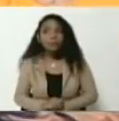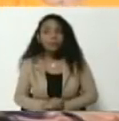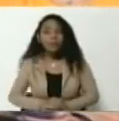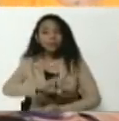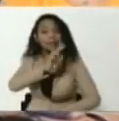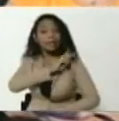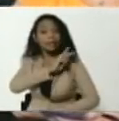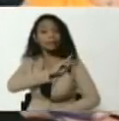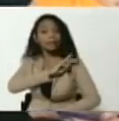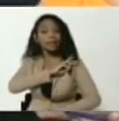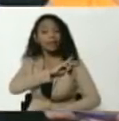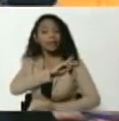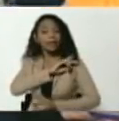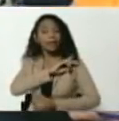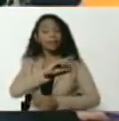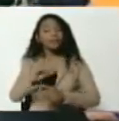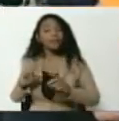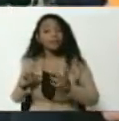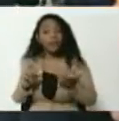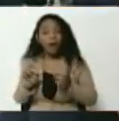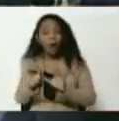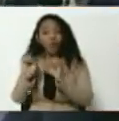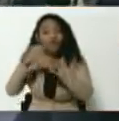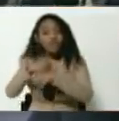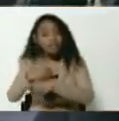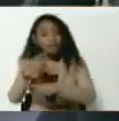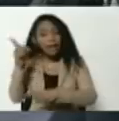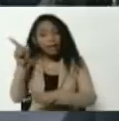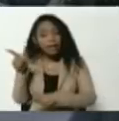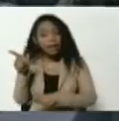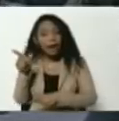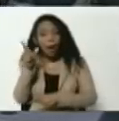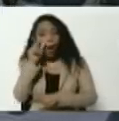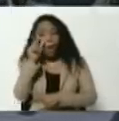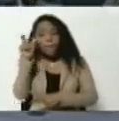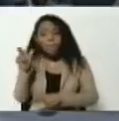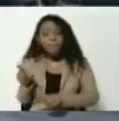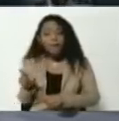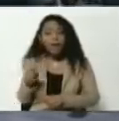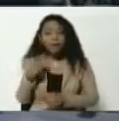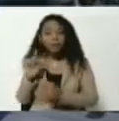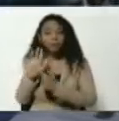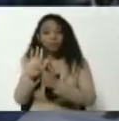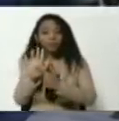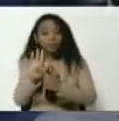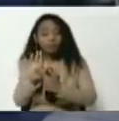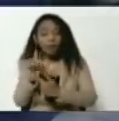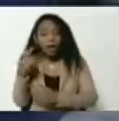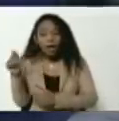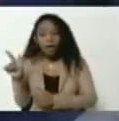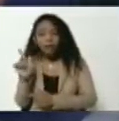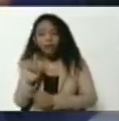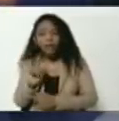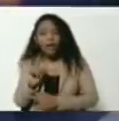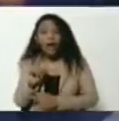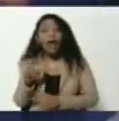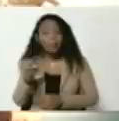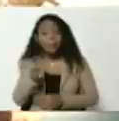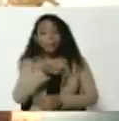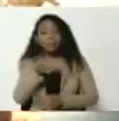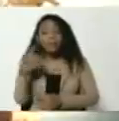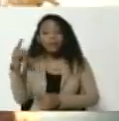jefe del despacho de Abdo, señala que en efecto se firmó el